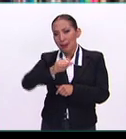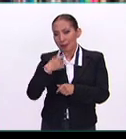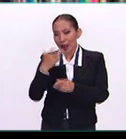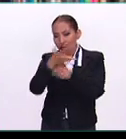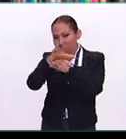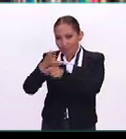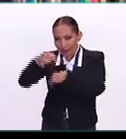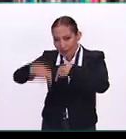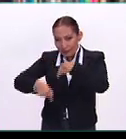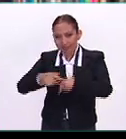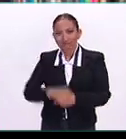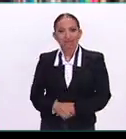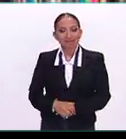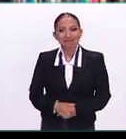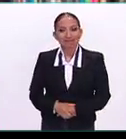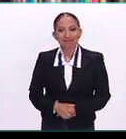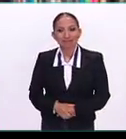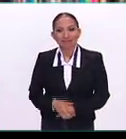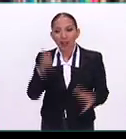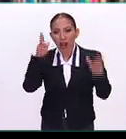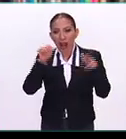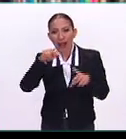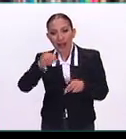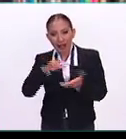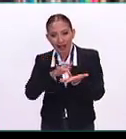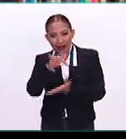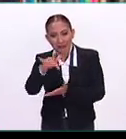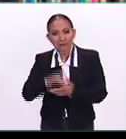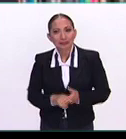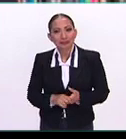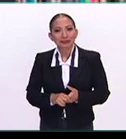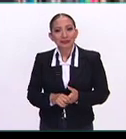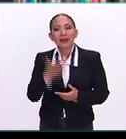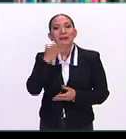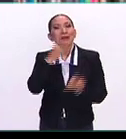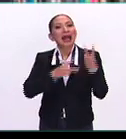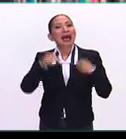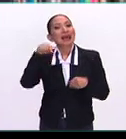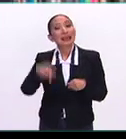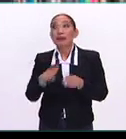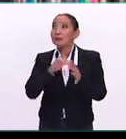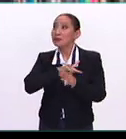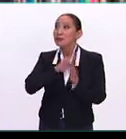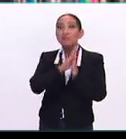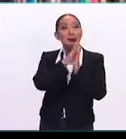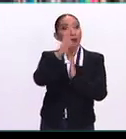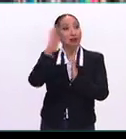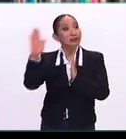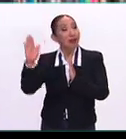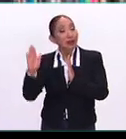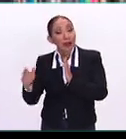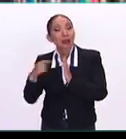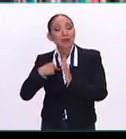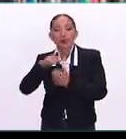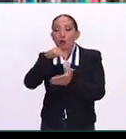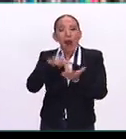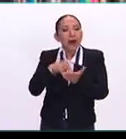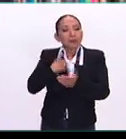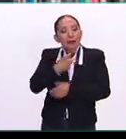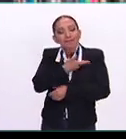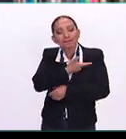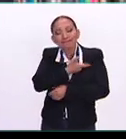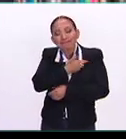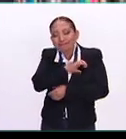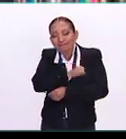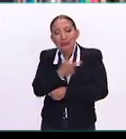esta cápsula. Jorge. Hola Ana, muchas gracias. Bueno, bienvenidos a mi biblioteca, aquí en Facatativá, mi terruño, el lugar donde